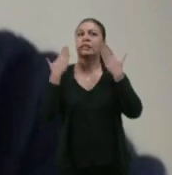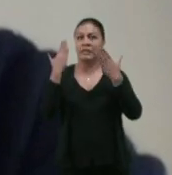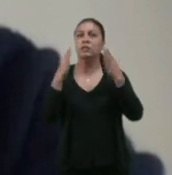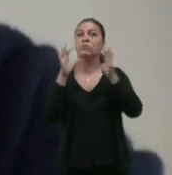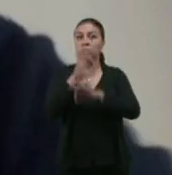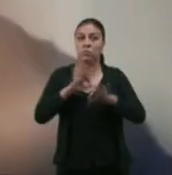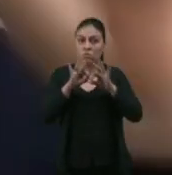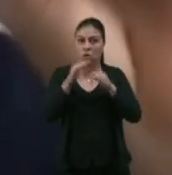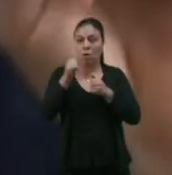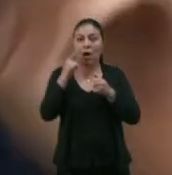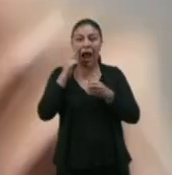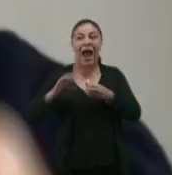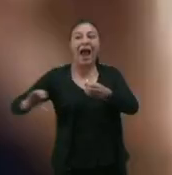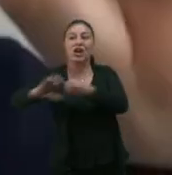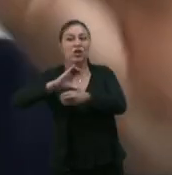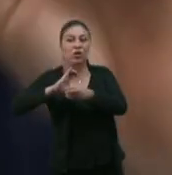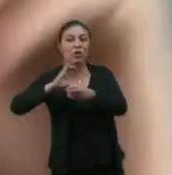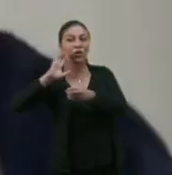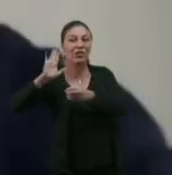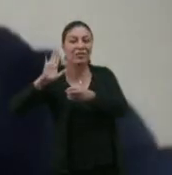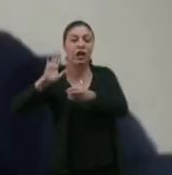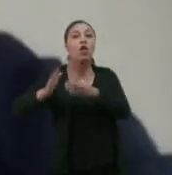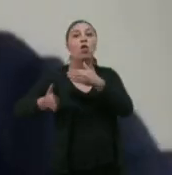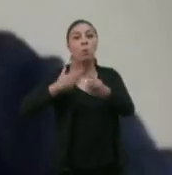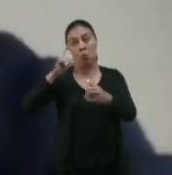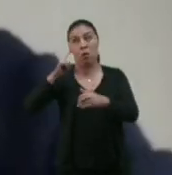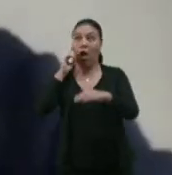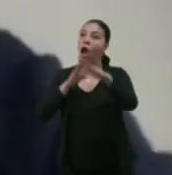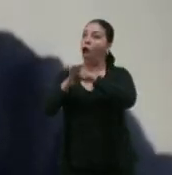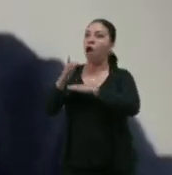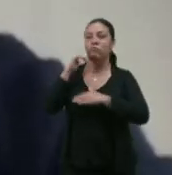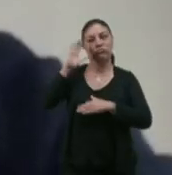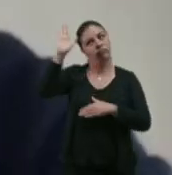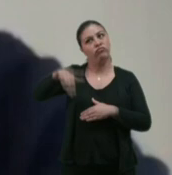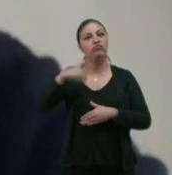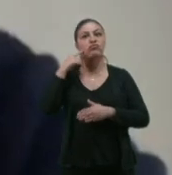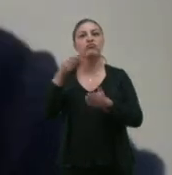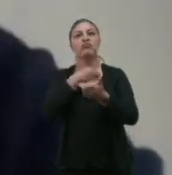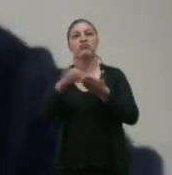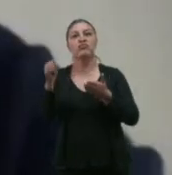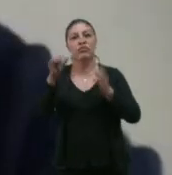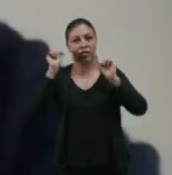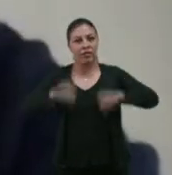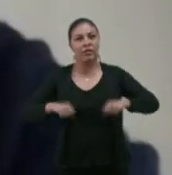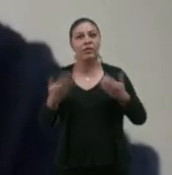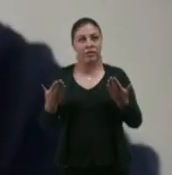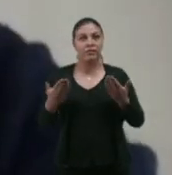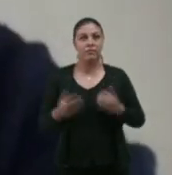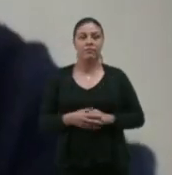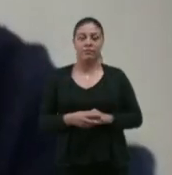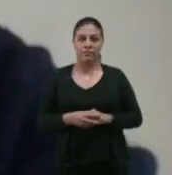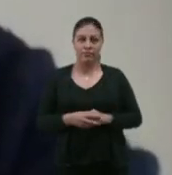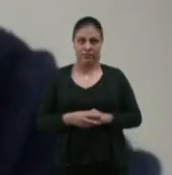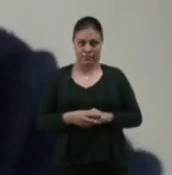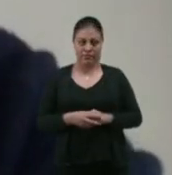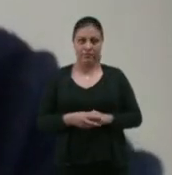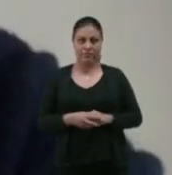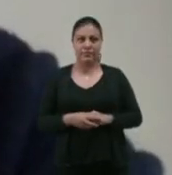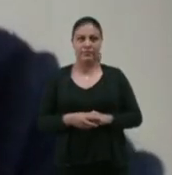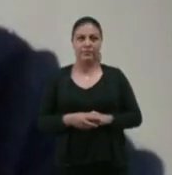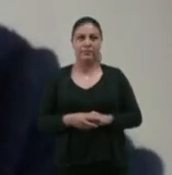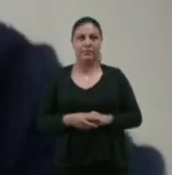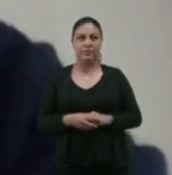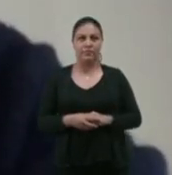centro urbano para poder acceder, ¿no? Para poder pertenecer, para poder ir a un centro comercial el fin de semana. Y lo mismo hicimos